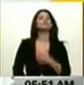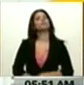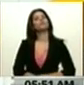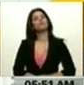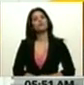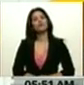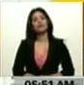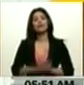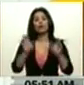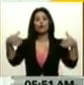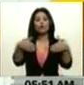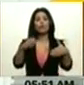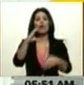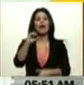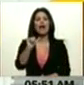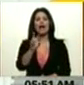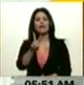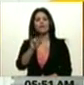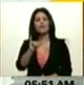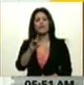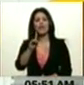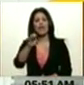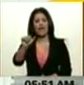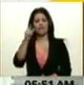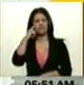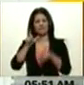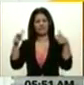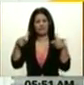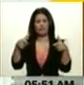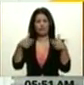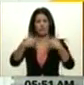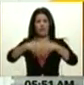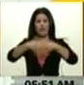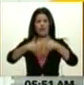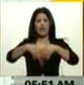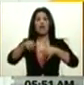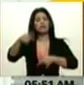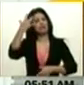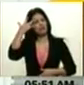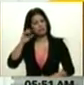120 días. Claro, obviamente sí. Ahora están asustados.